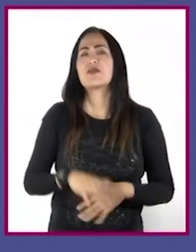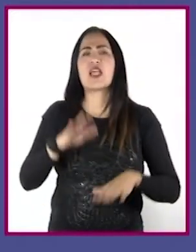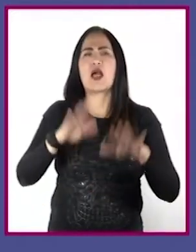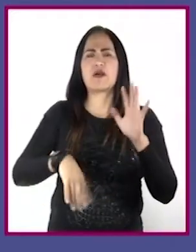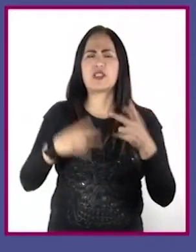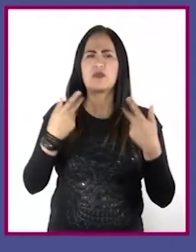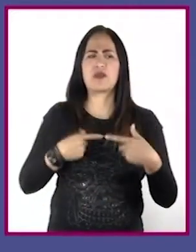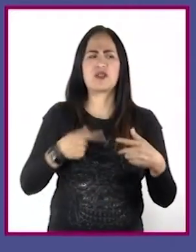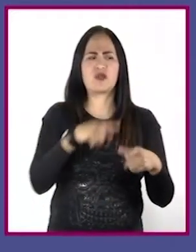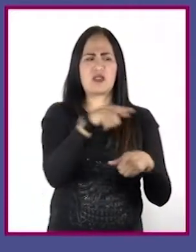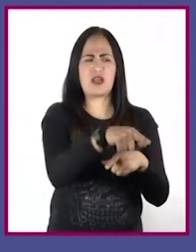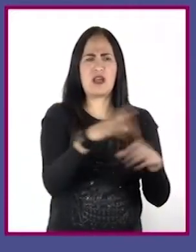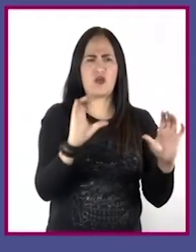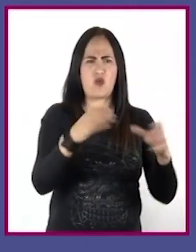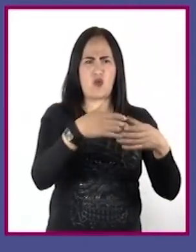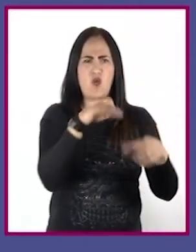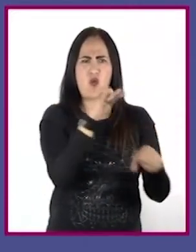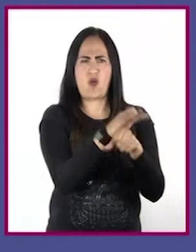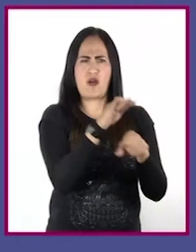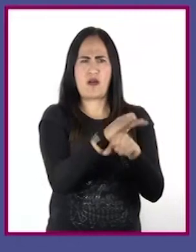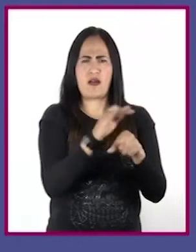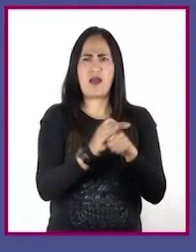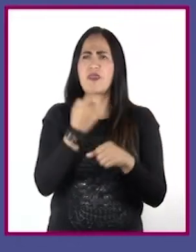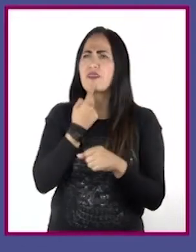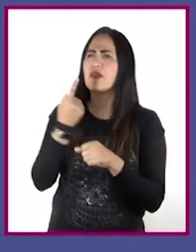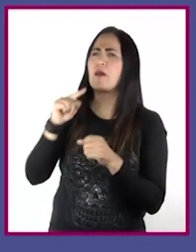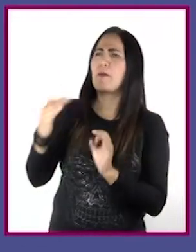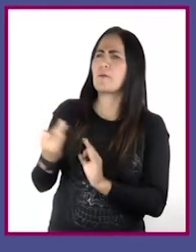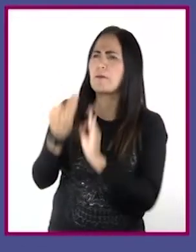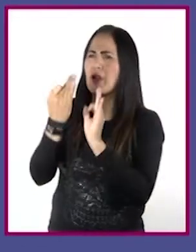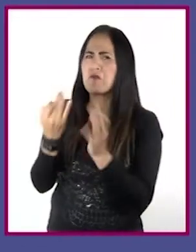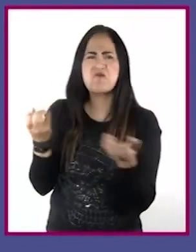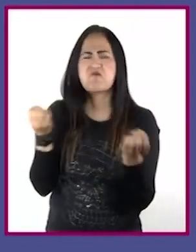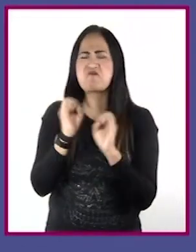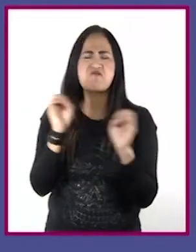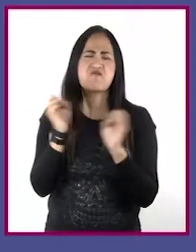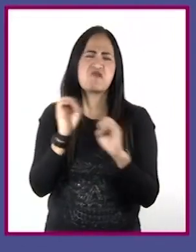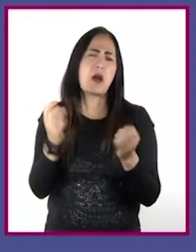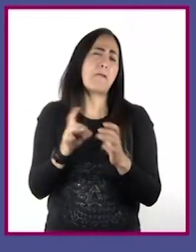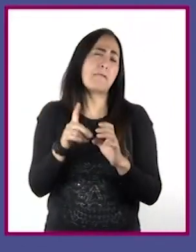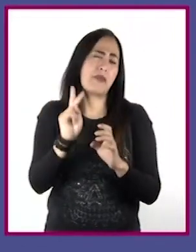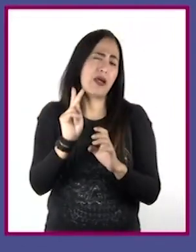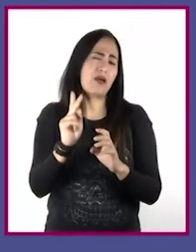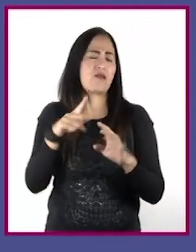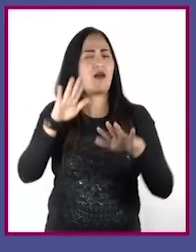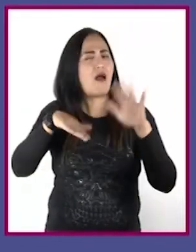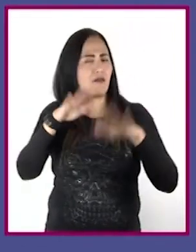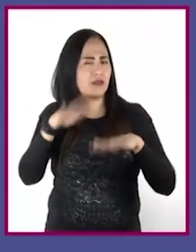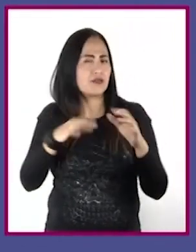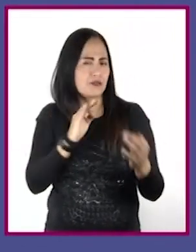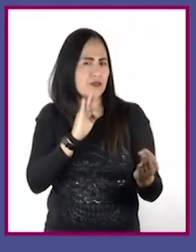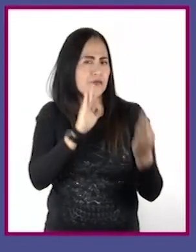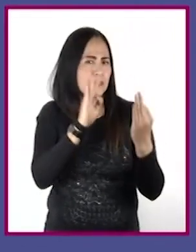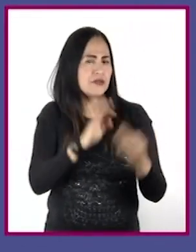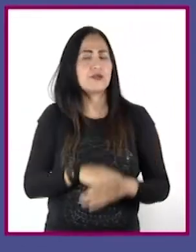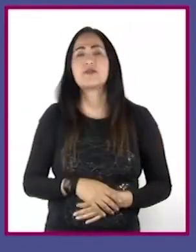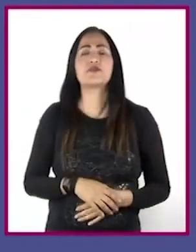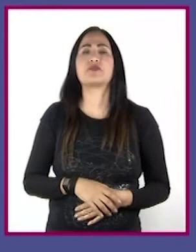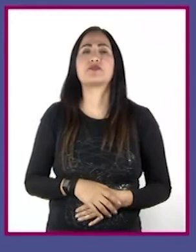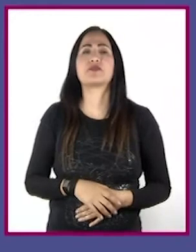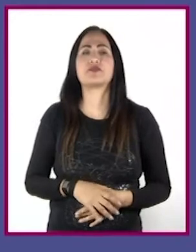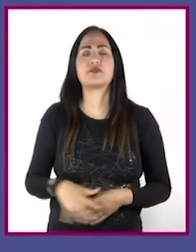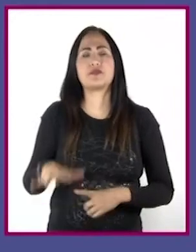de la comunidad atiende reclamos relacionados con ella, aunque en todo hay excepciones. La naturaleza